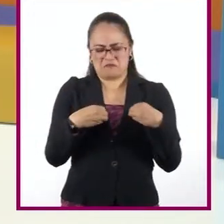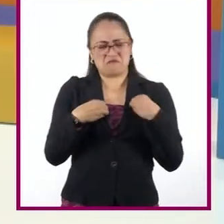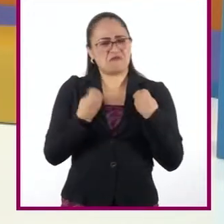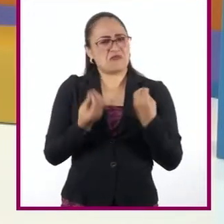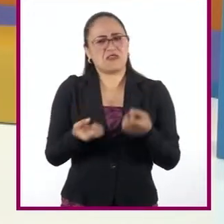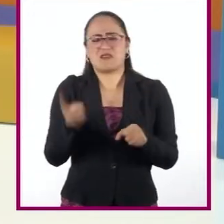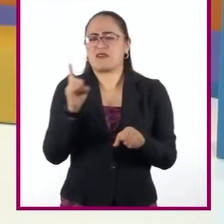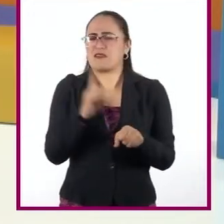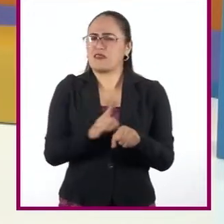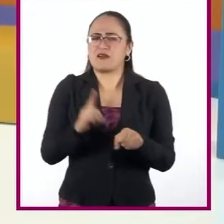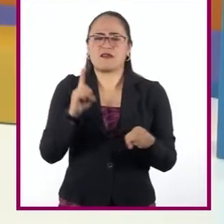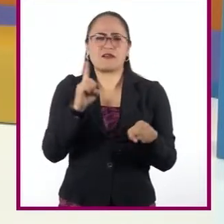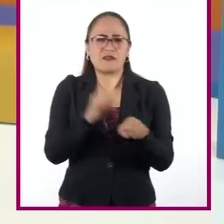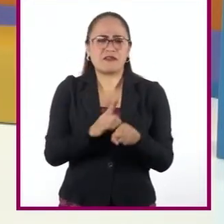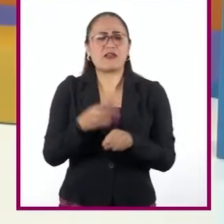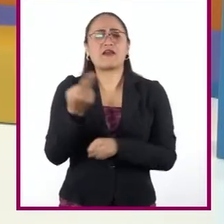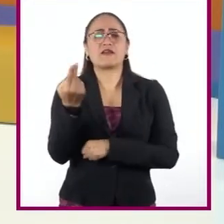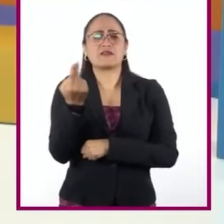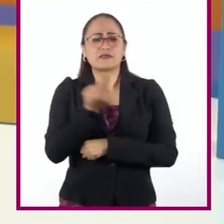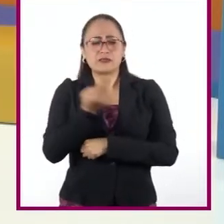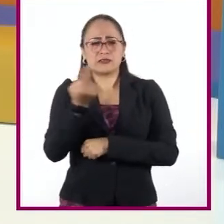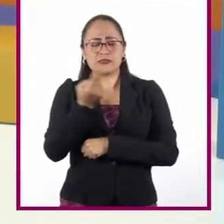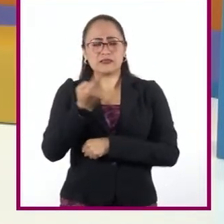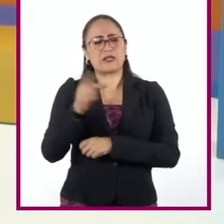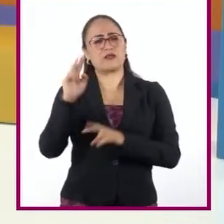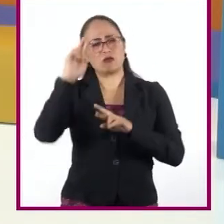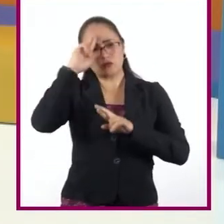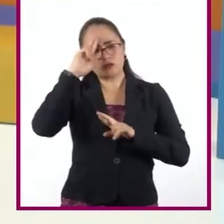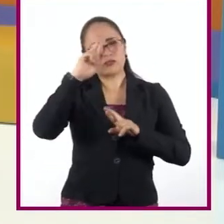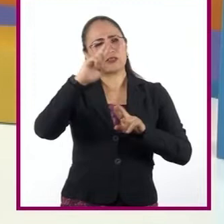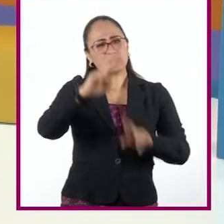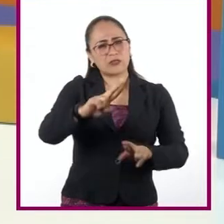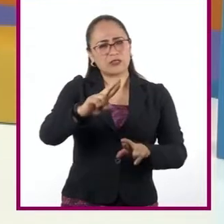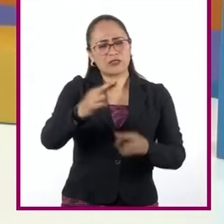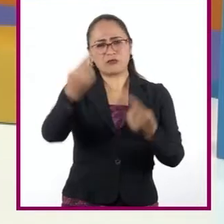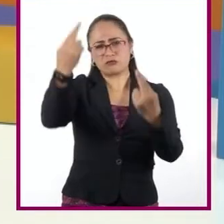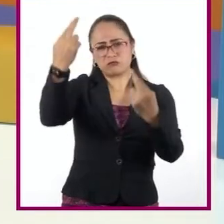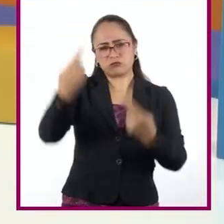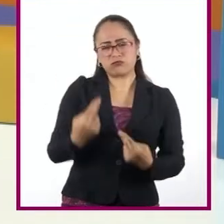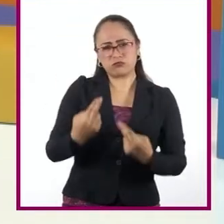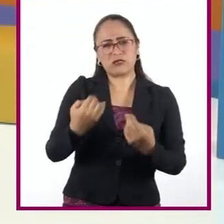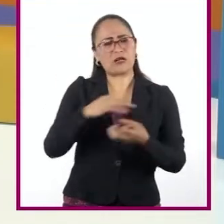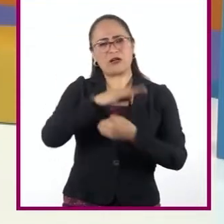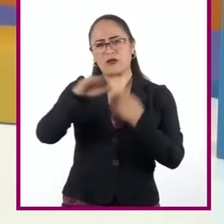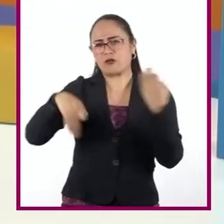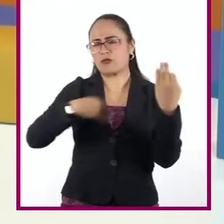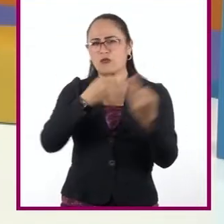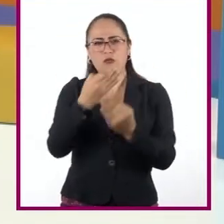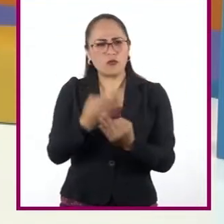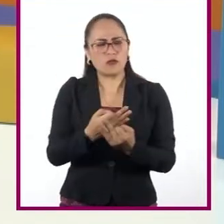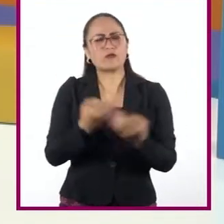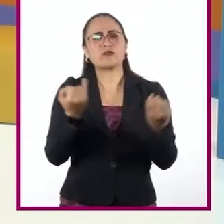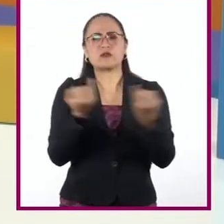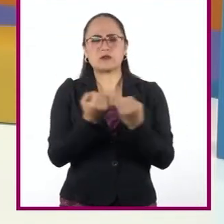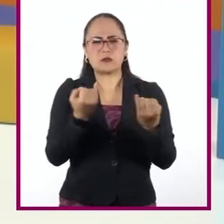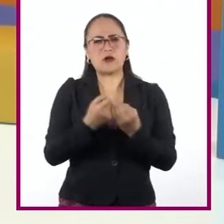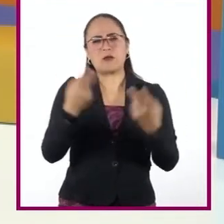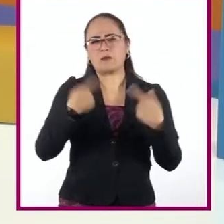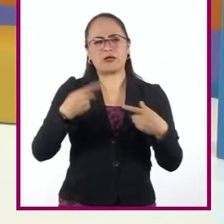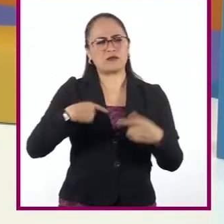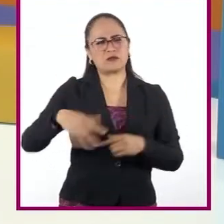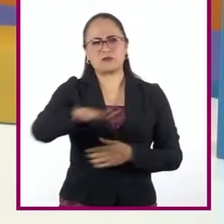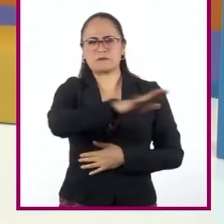cotidiana es necesario que podamos respetar y hacer respetar la dignidad nuestra y de otras